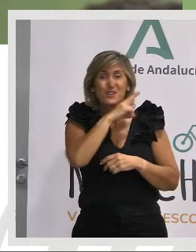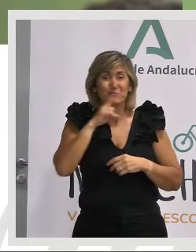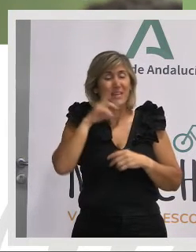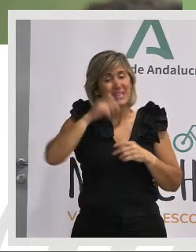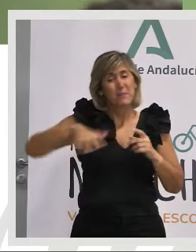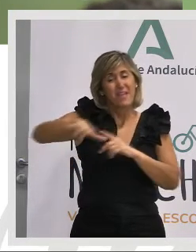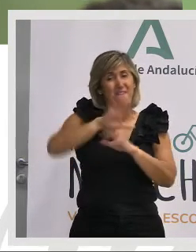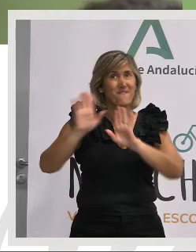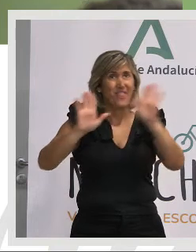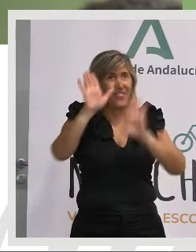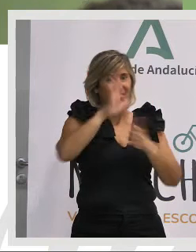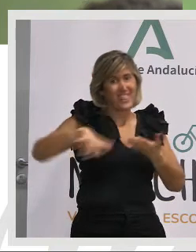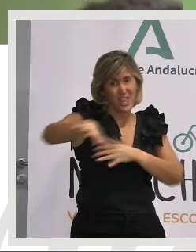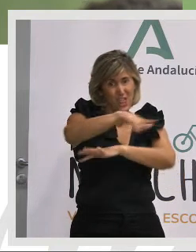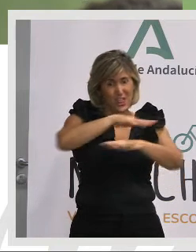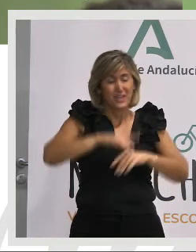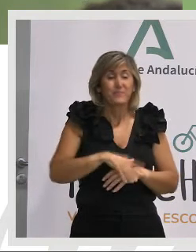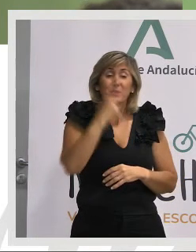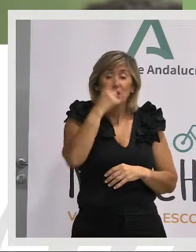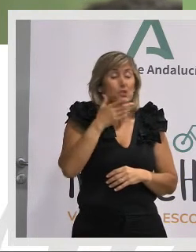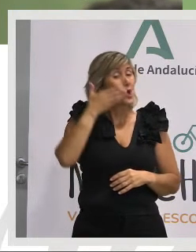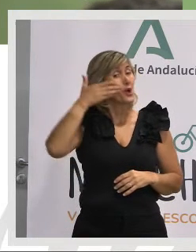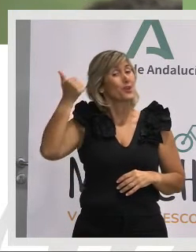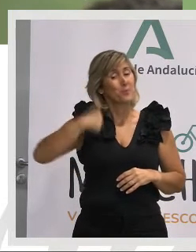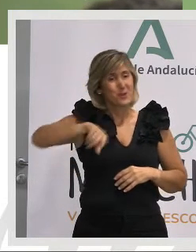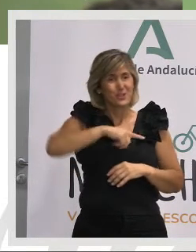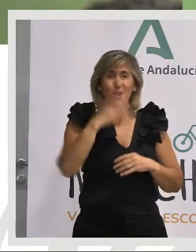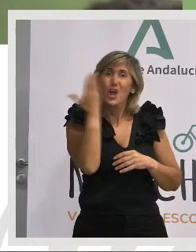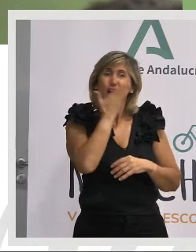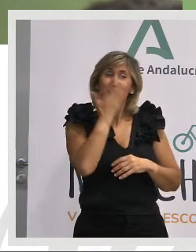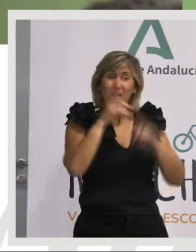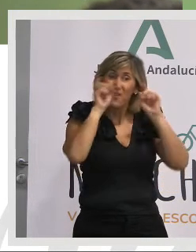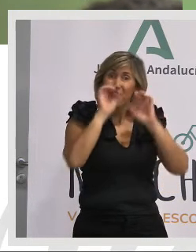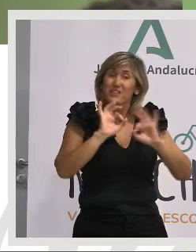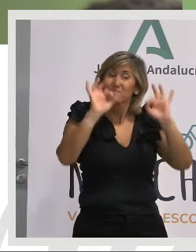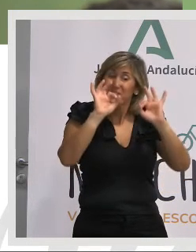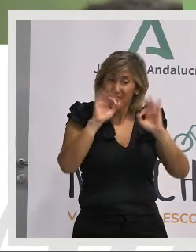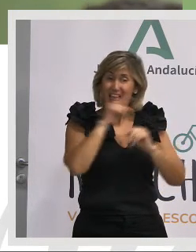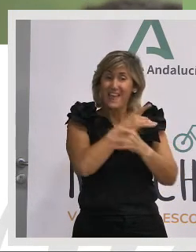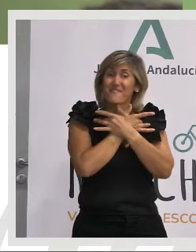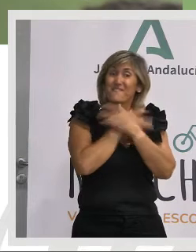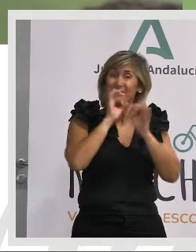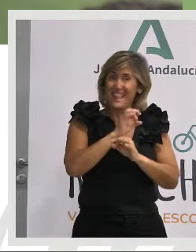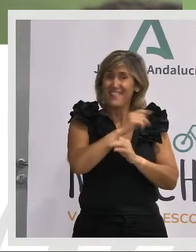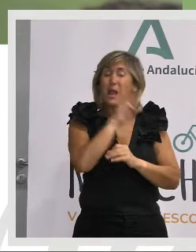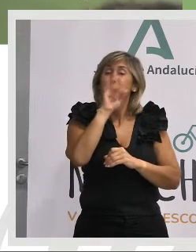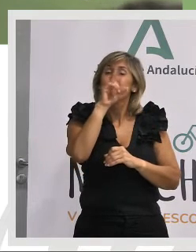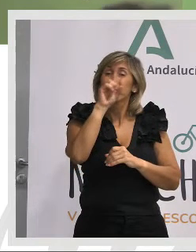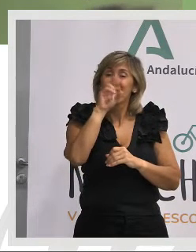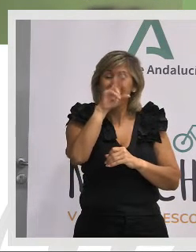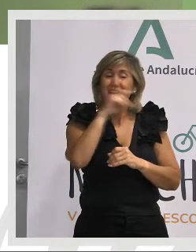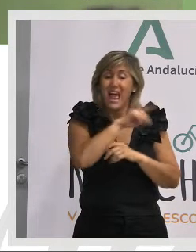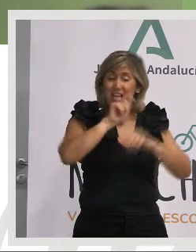común. Es un honor para nuestro Colegio de Educación Especial Virgen del Pilar, perteneciente a la Asociación